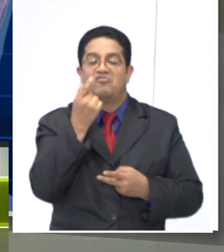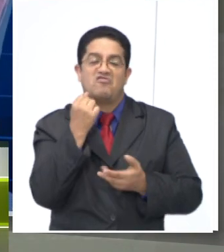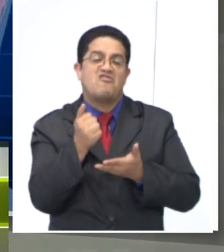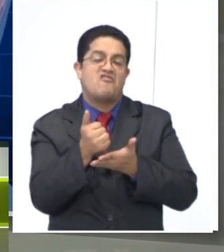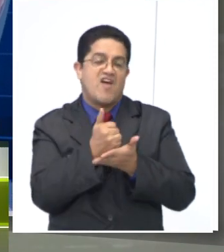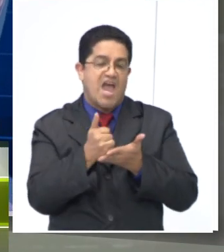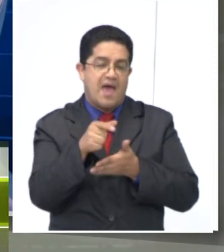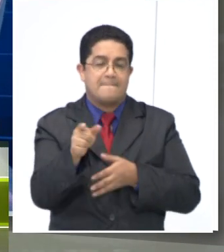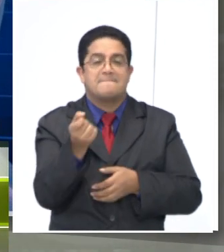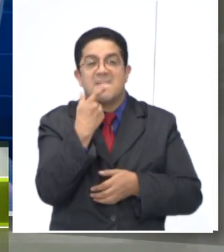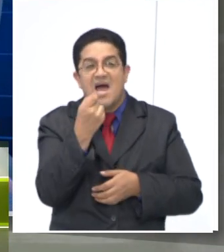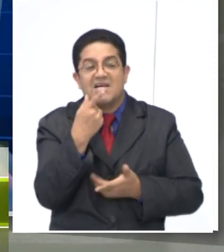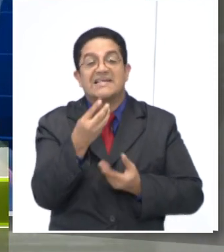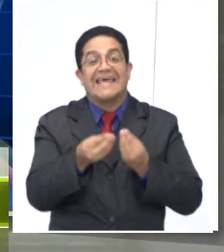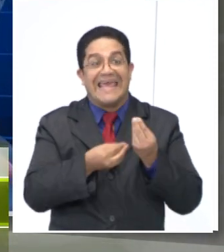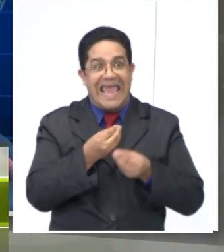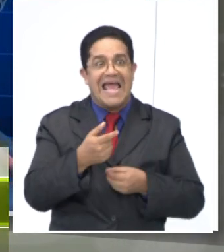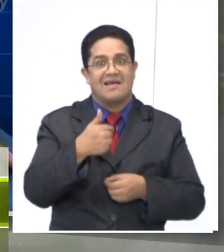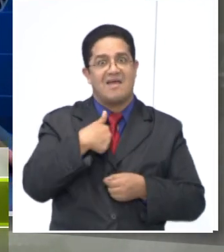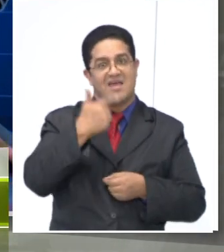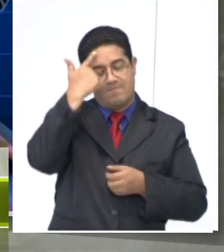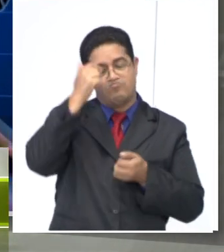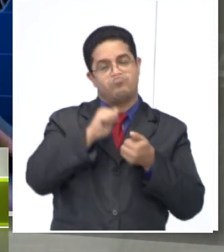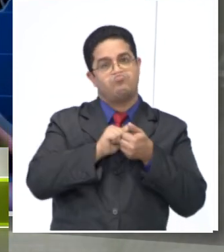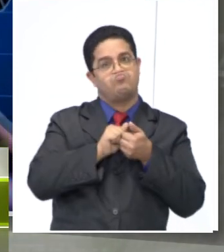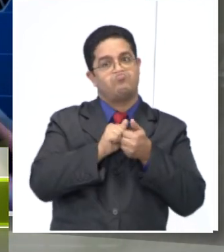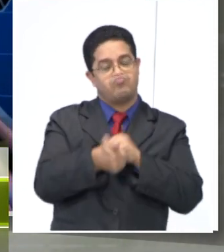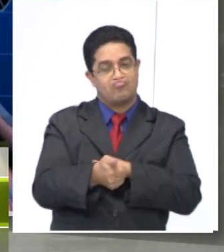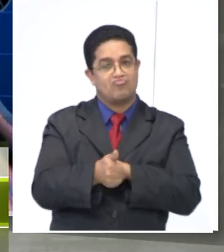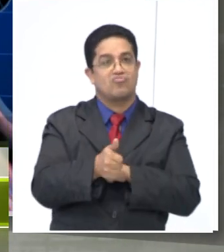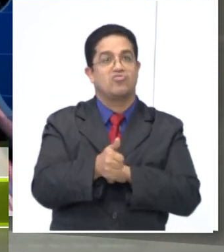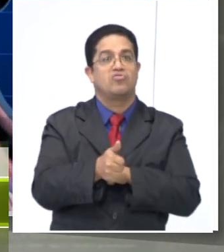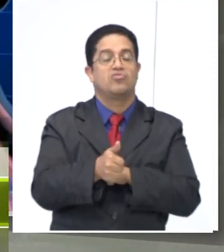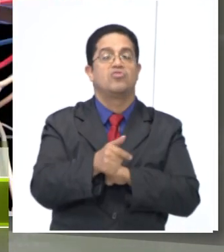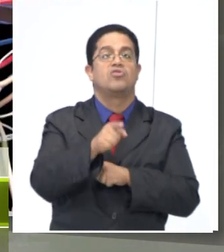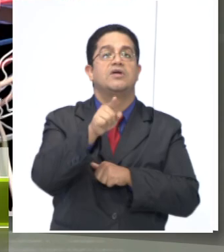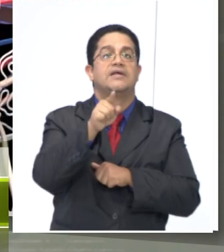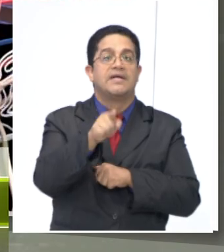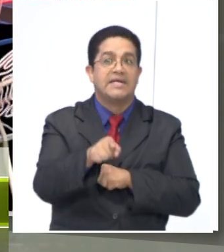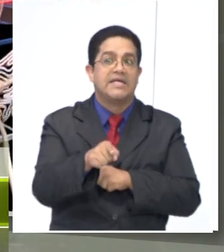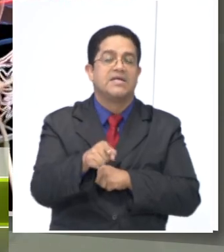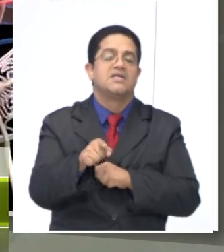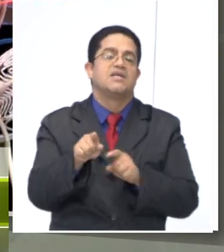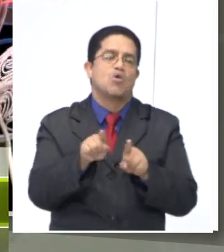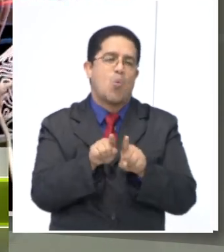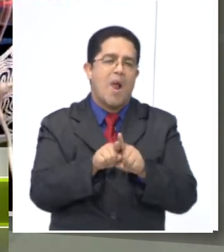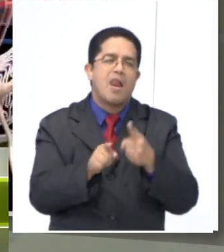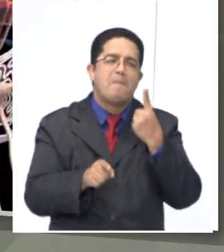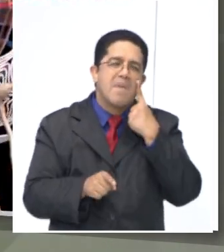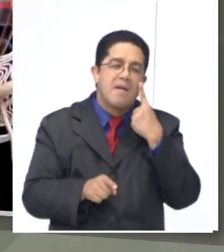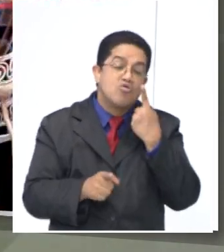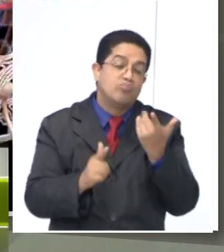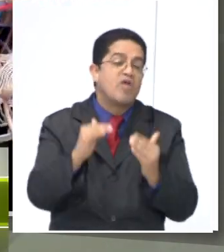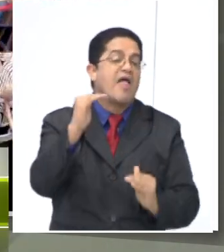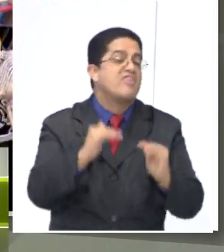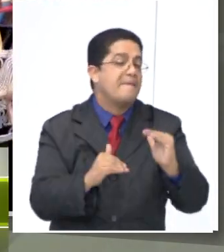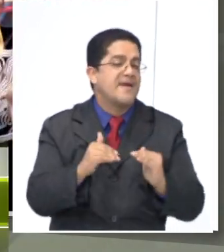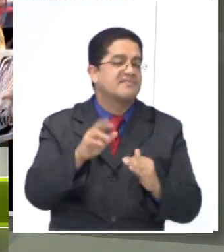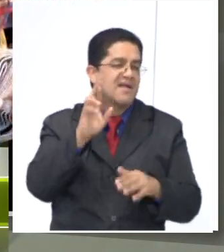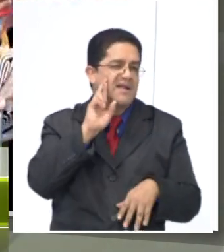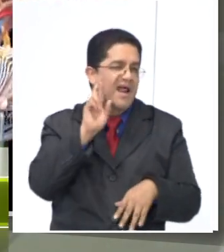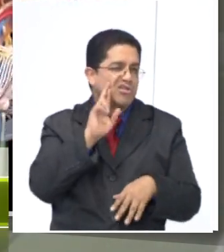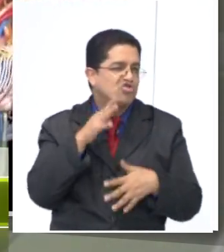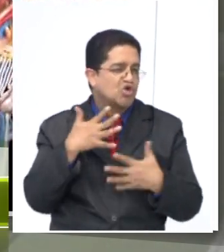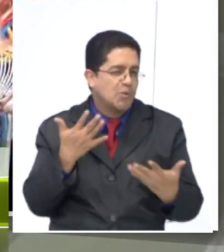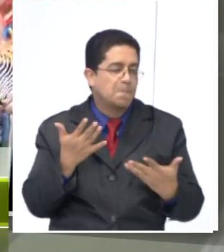que haga que ese medicamento que está generando la intoxicación del paciente salga de su organismo, y como lo estamos viendo, pues depende de la causa específica,